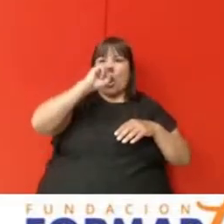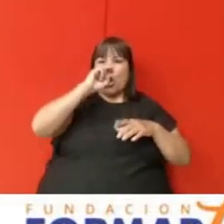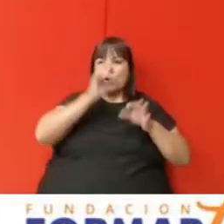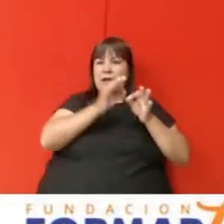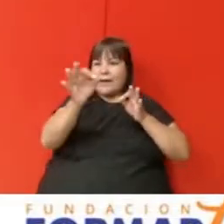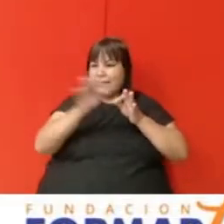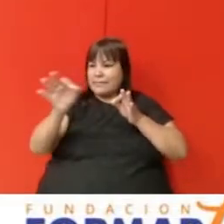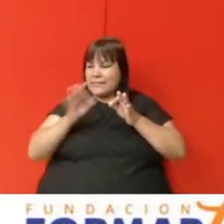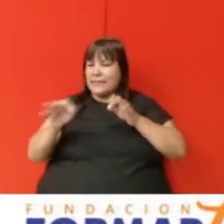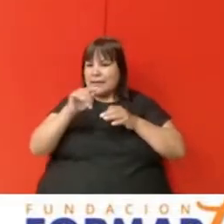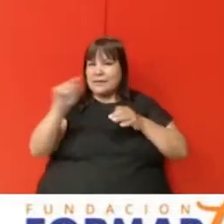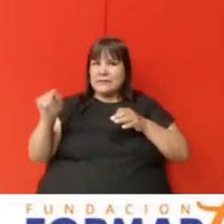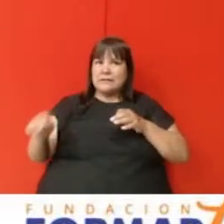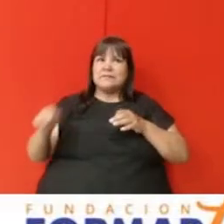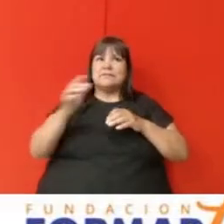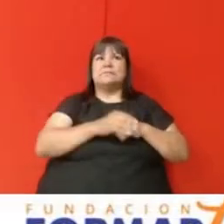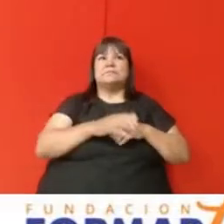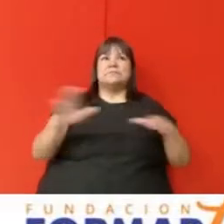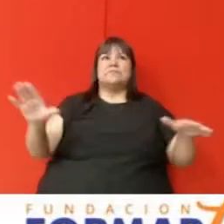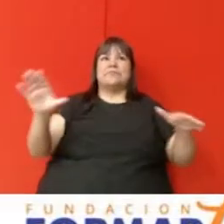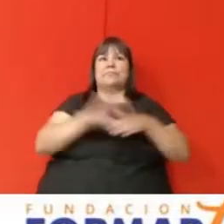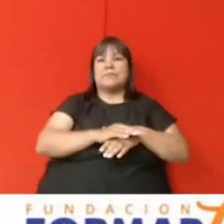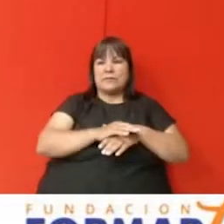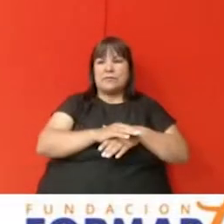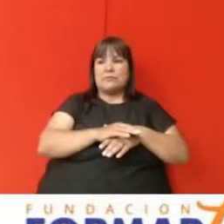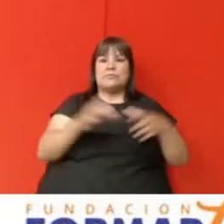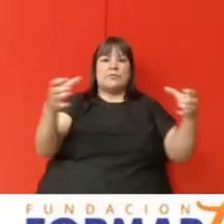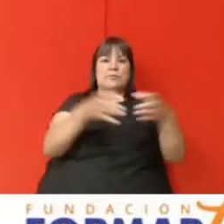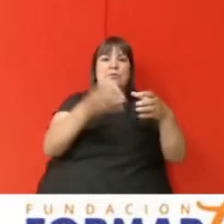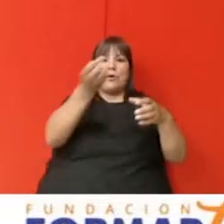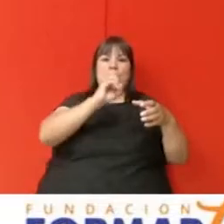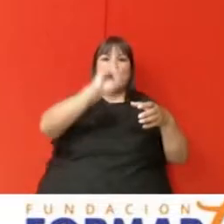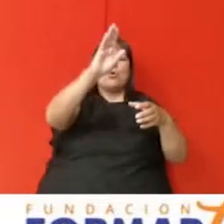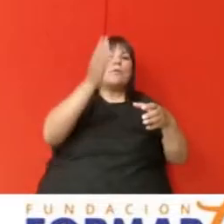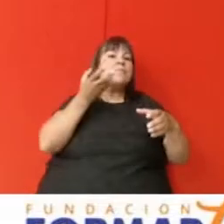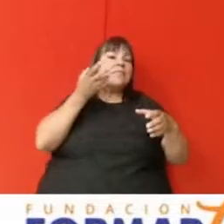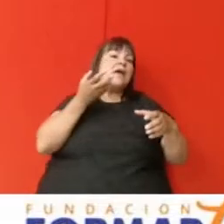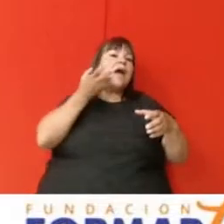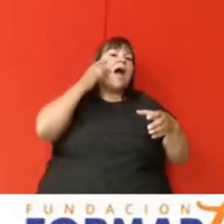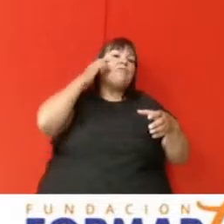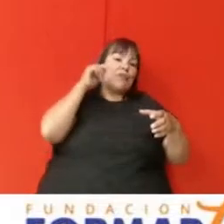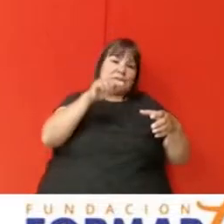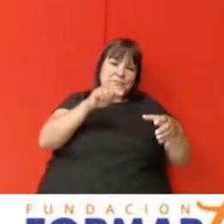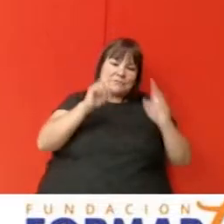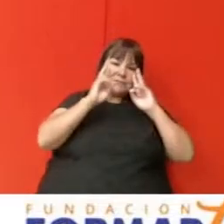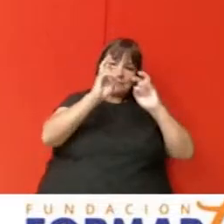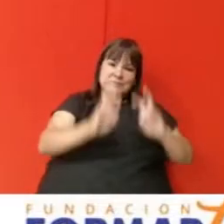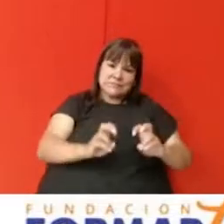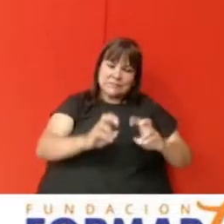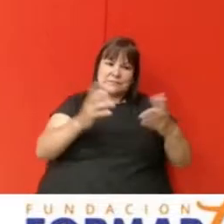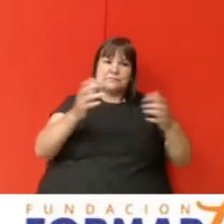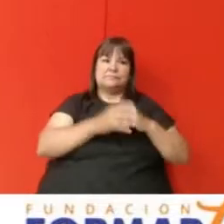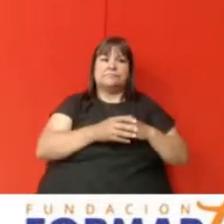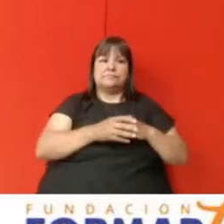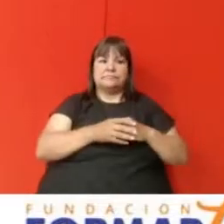abuelos. Mi tesis doctoral tenía que ver con un club de abuelos. Humanizar el cuidado significa entonces reconocer las